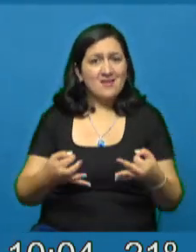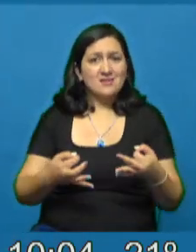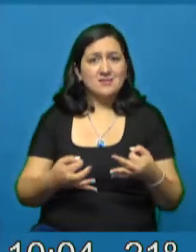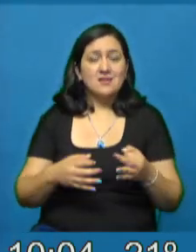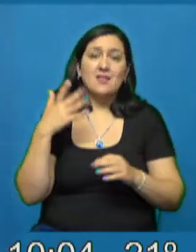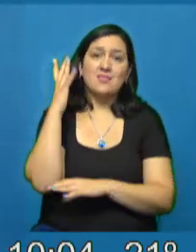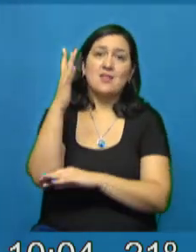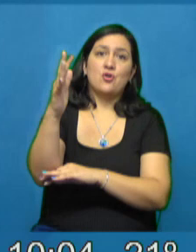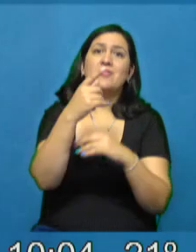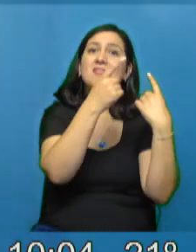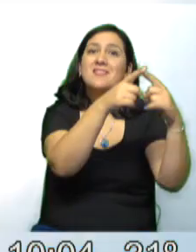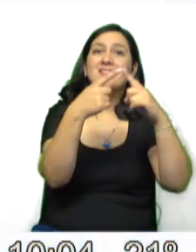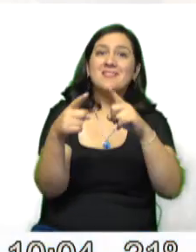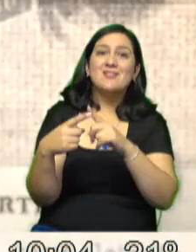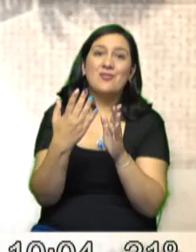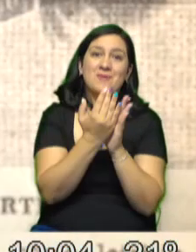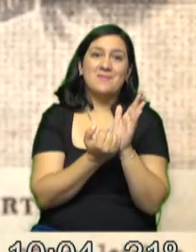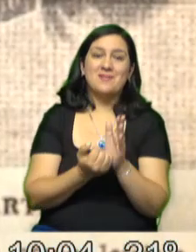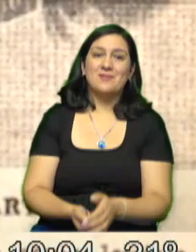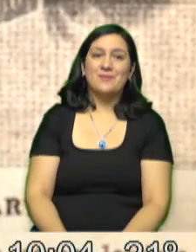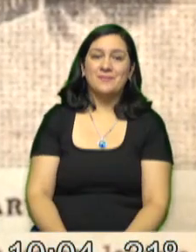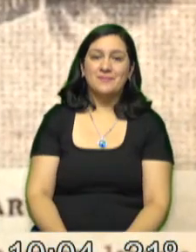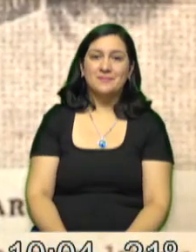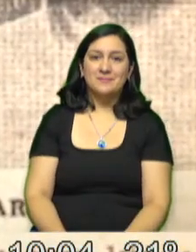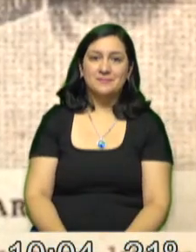el interior, de los distintos lugares del interior.